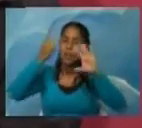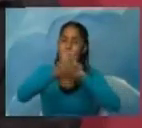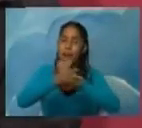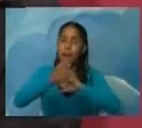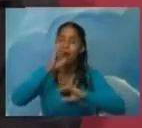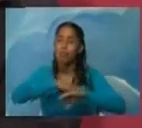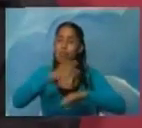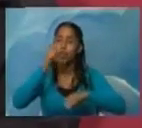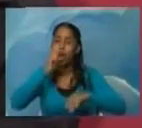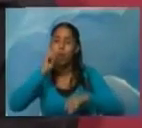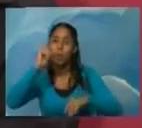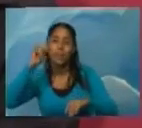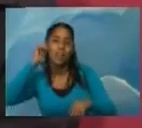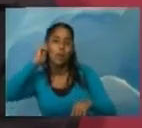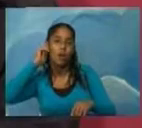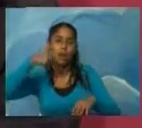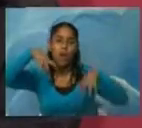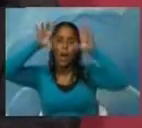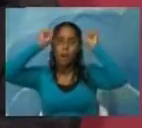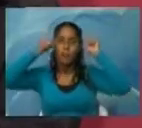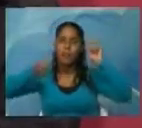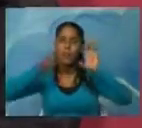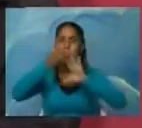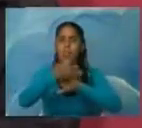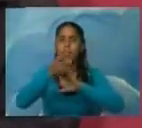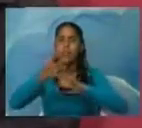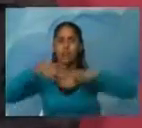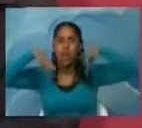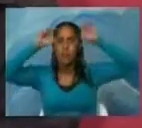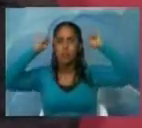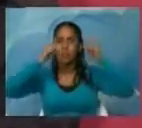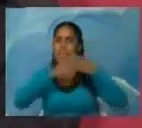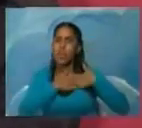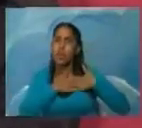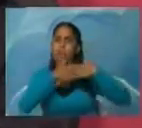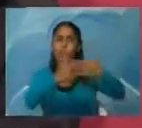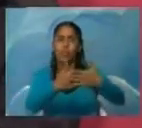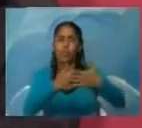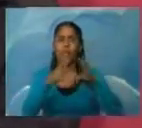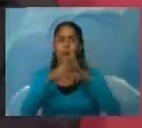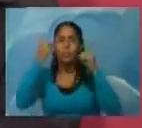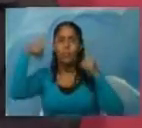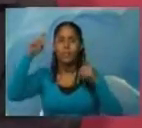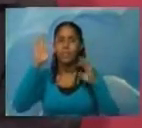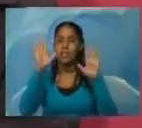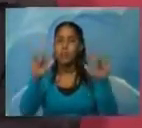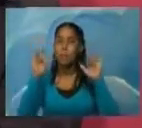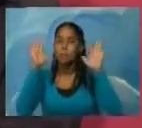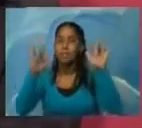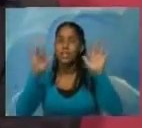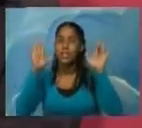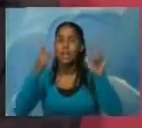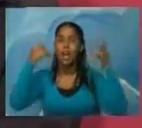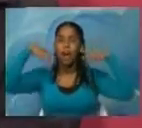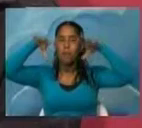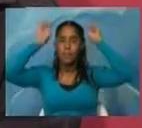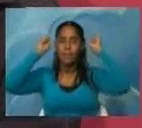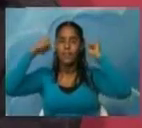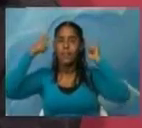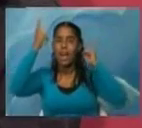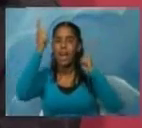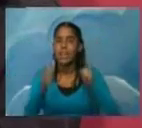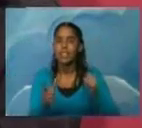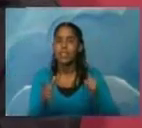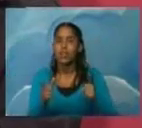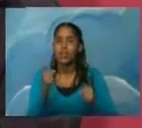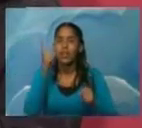el hombre y la mujer aprender a diezmar, aprende a ser bondadoso, aprende a ser misericordioso, aprende a ser